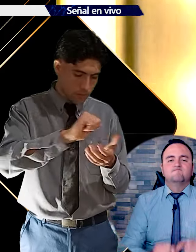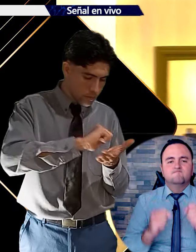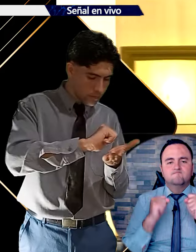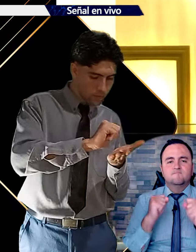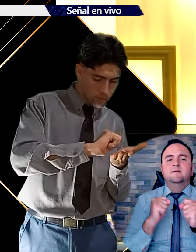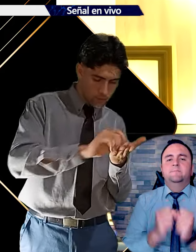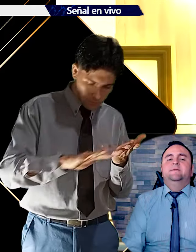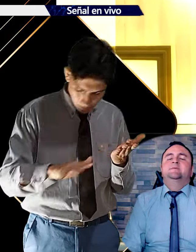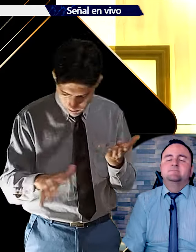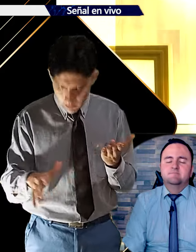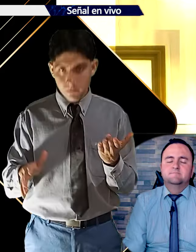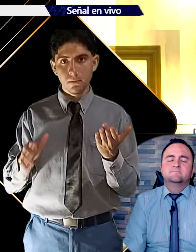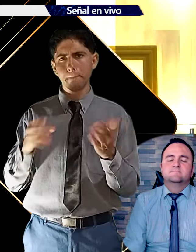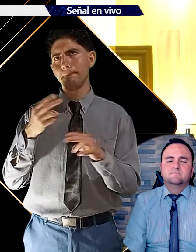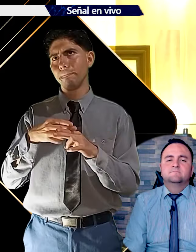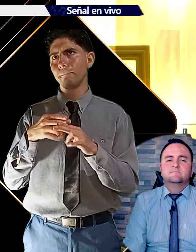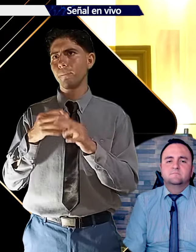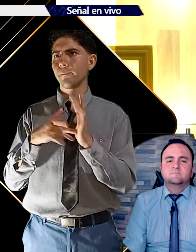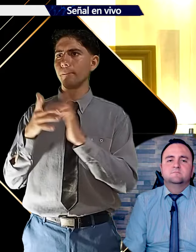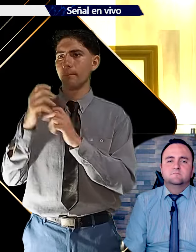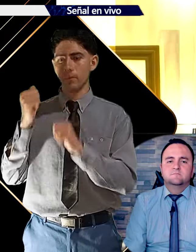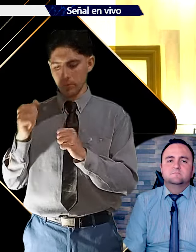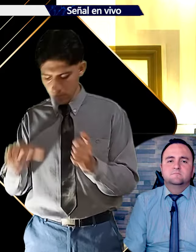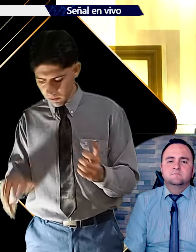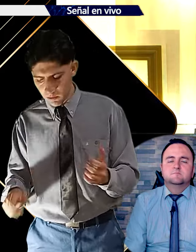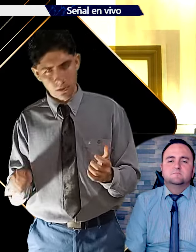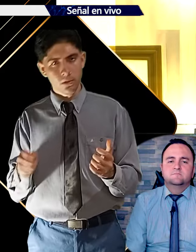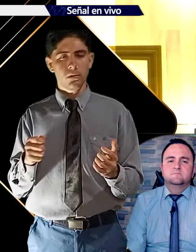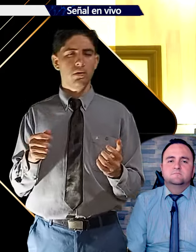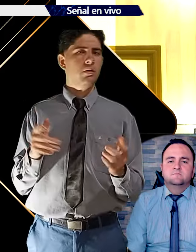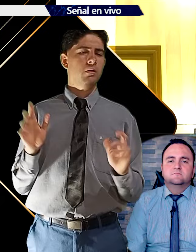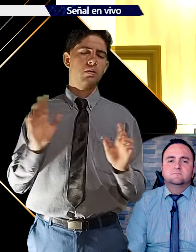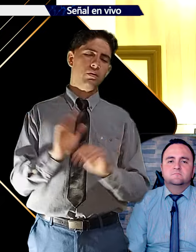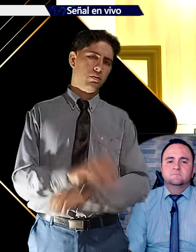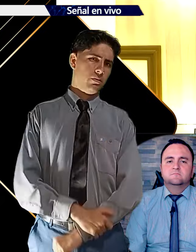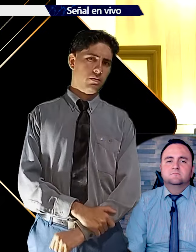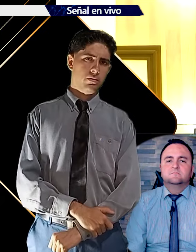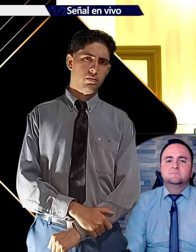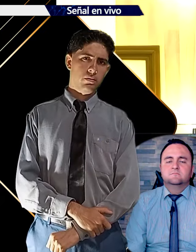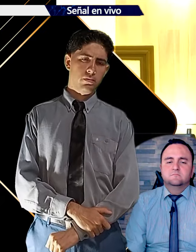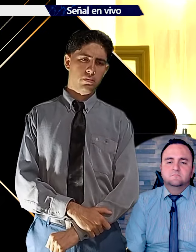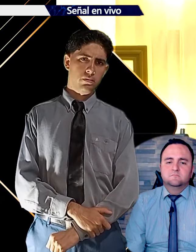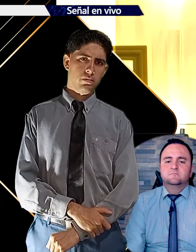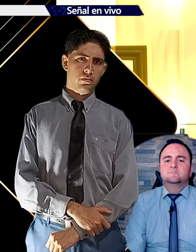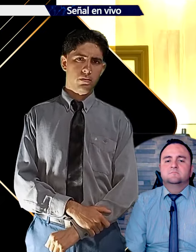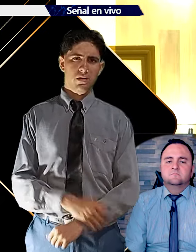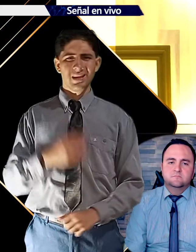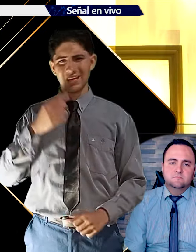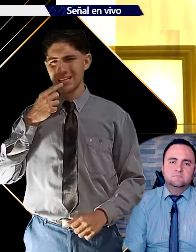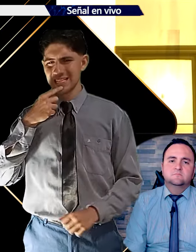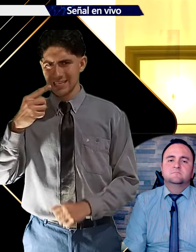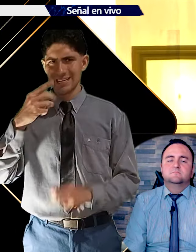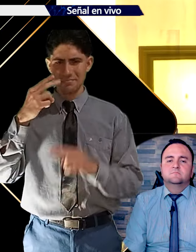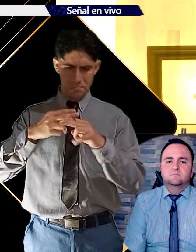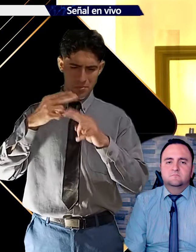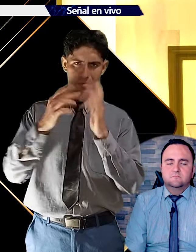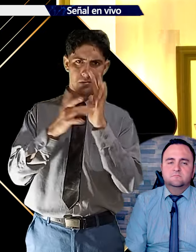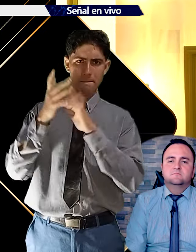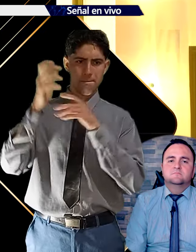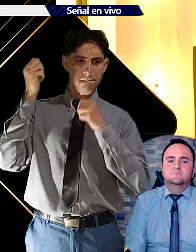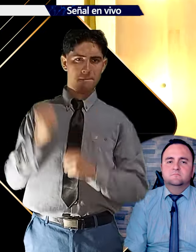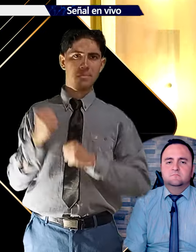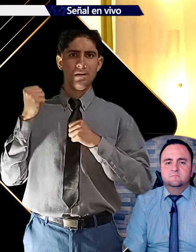Jesús no es un amuleto. El nombre de Jesús tiene poder para liberar, para romper cadenas y para hacer maravillas. Alabanzas al